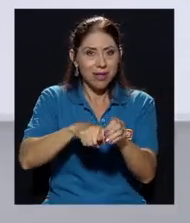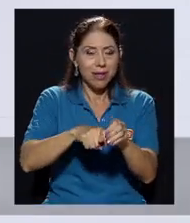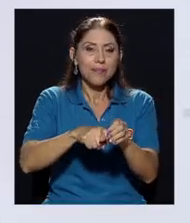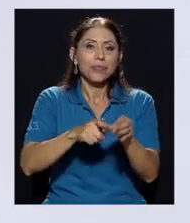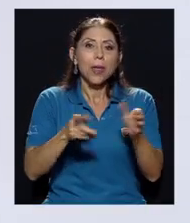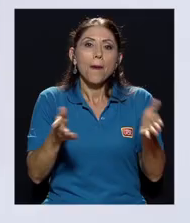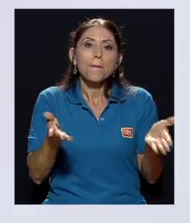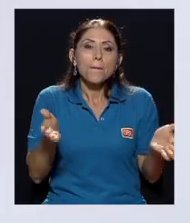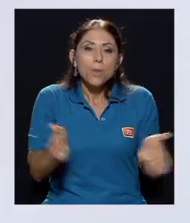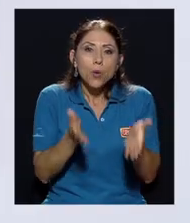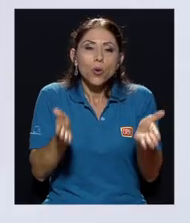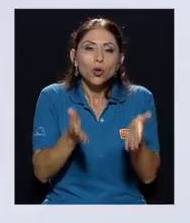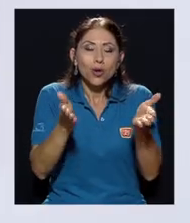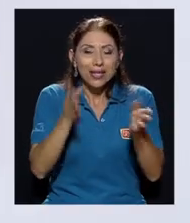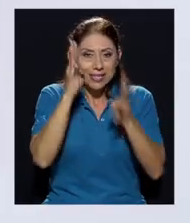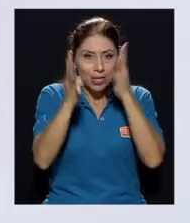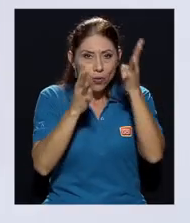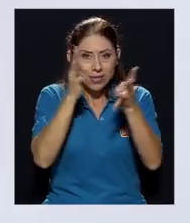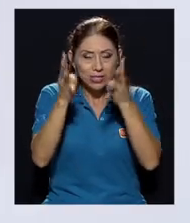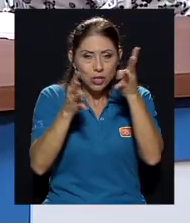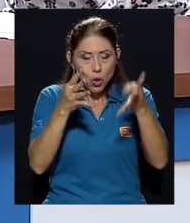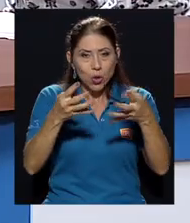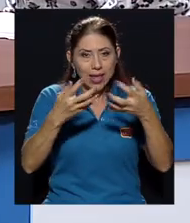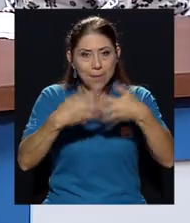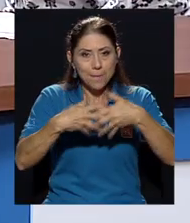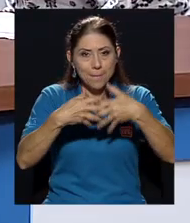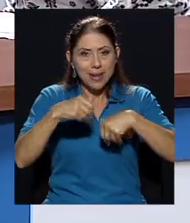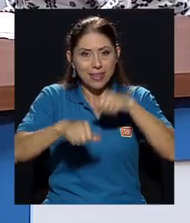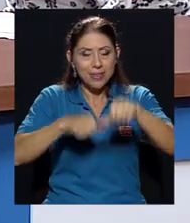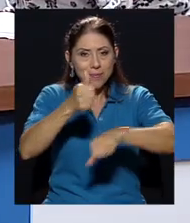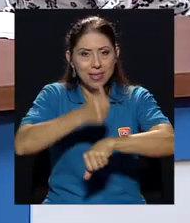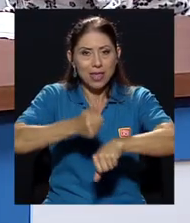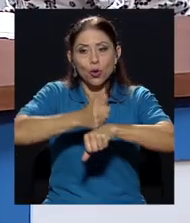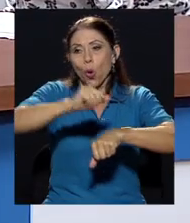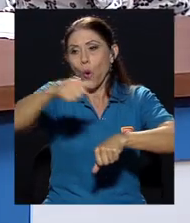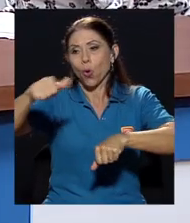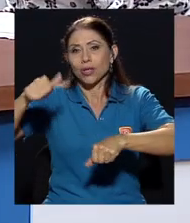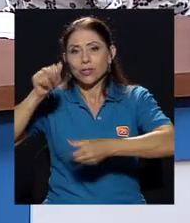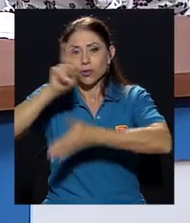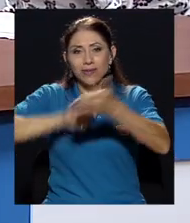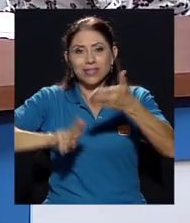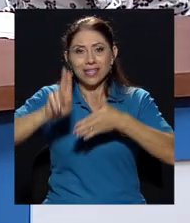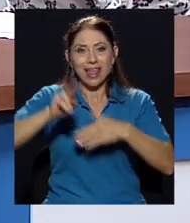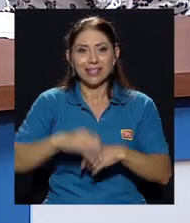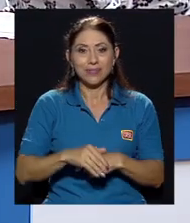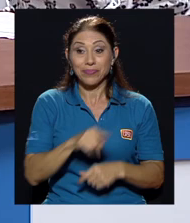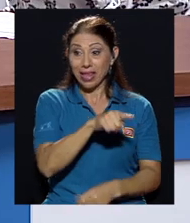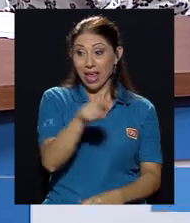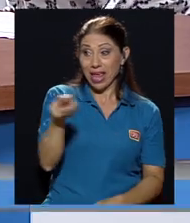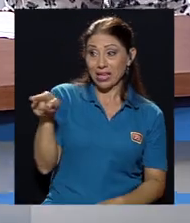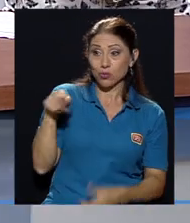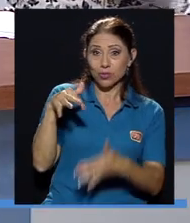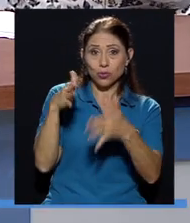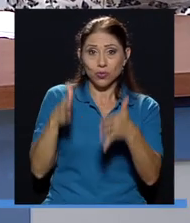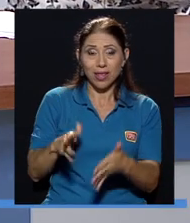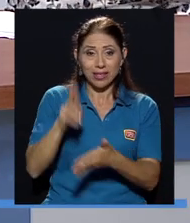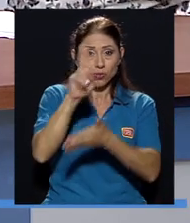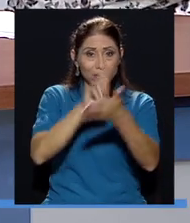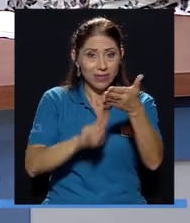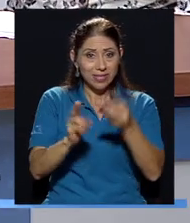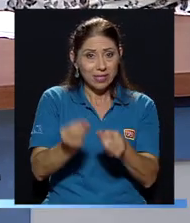promotoras de innovación emprendimiento de las otras universidades muy bien estos chicos y chicas estudiantes de las universidades públicas de